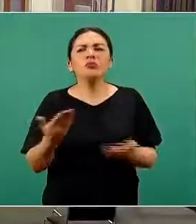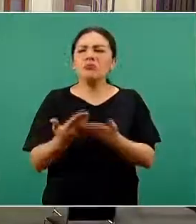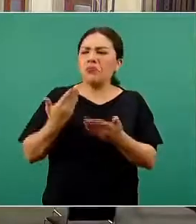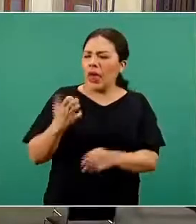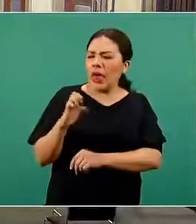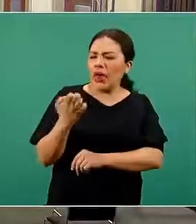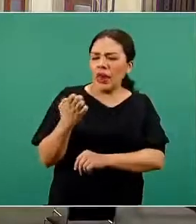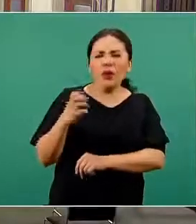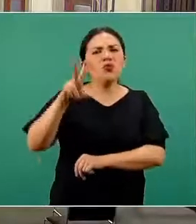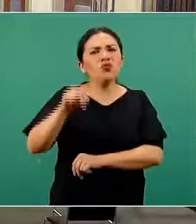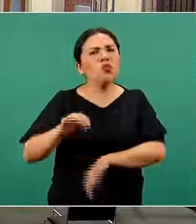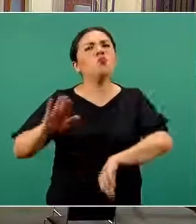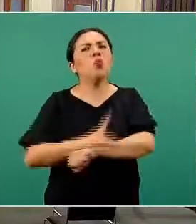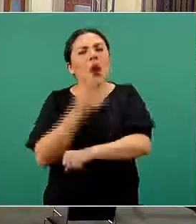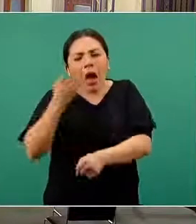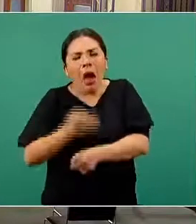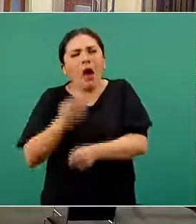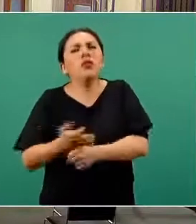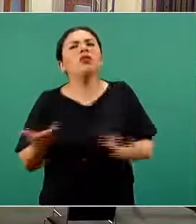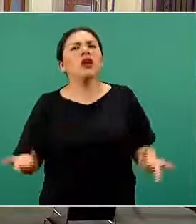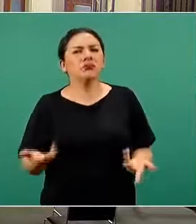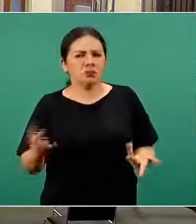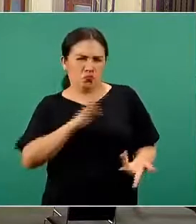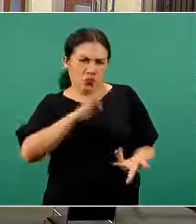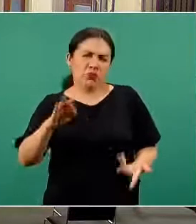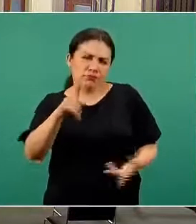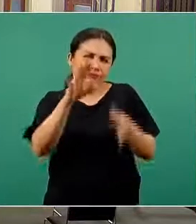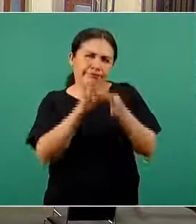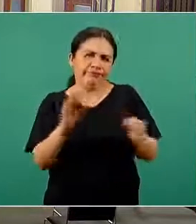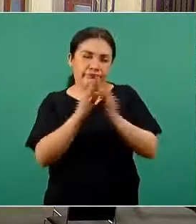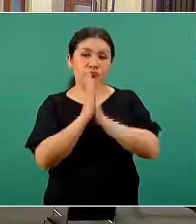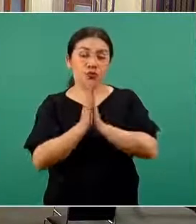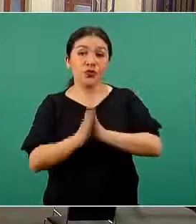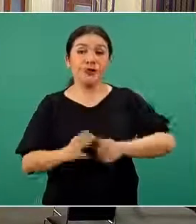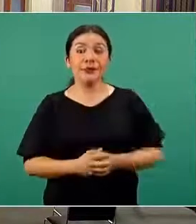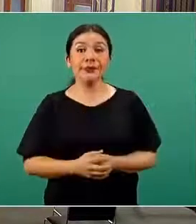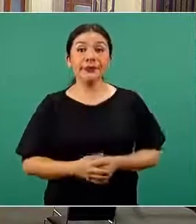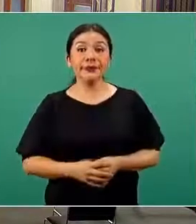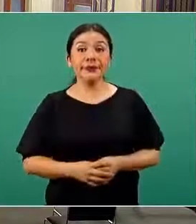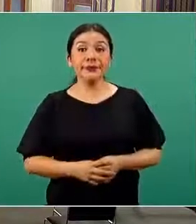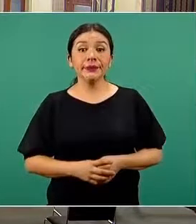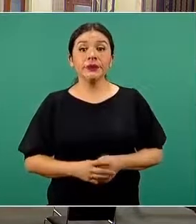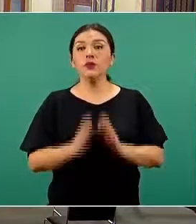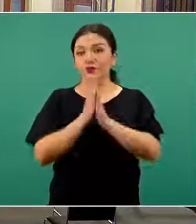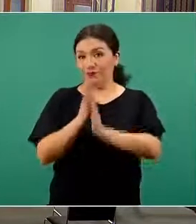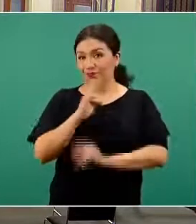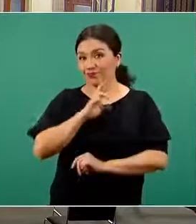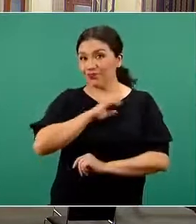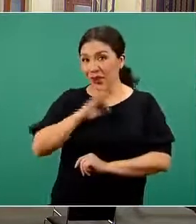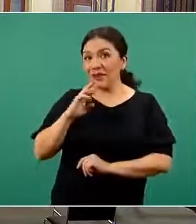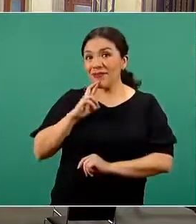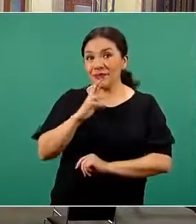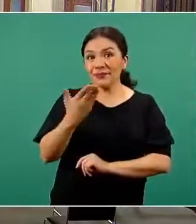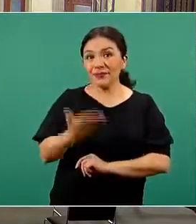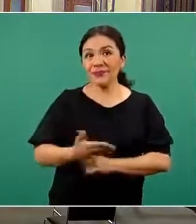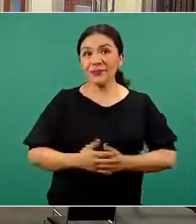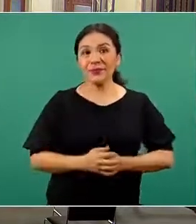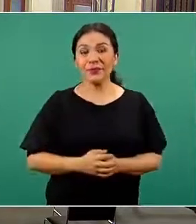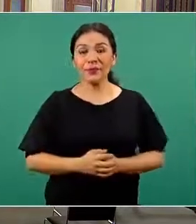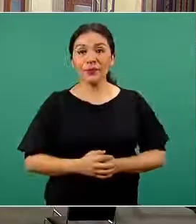enero. Pues si nos podrían explicar ese datito. Bueno, aclarárselo al público. Gracias. Muchas gracias. ¿Quieres iniciar?